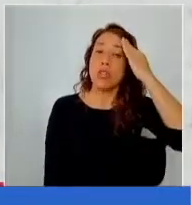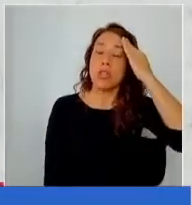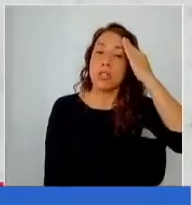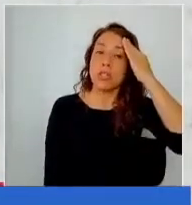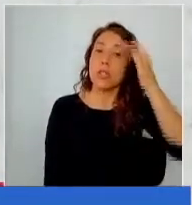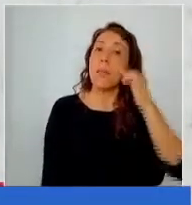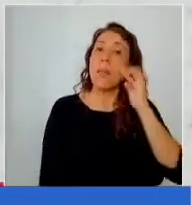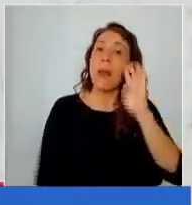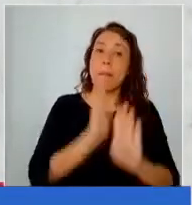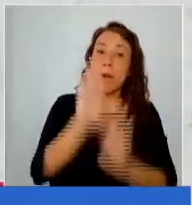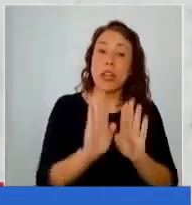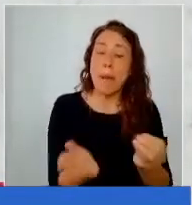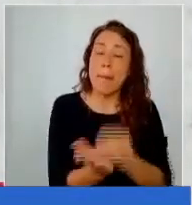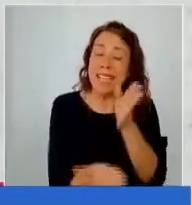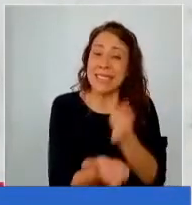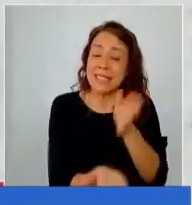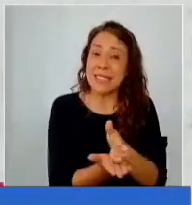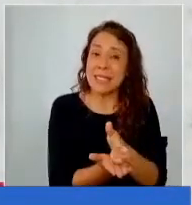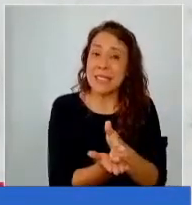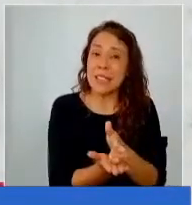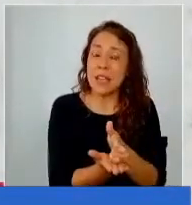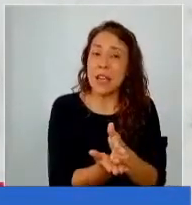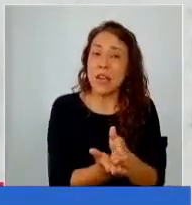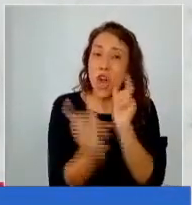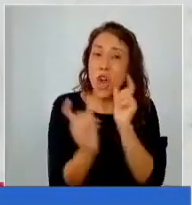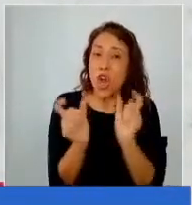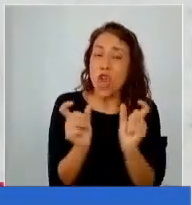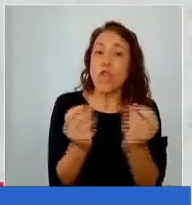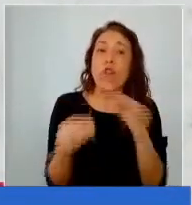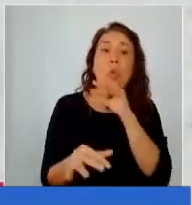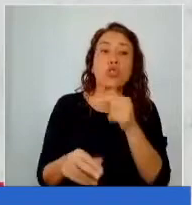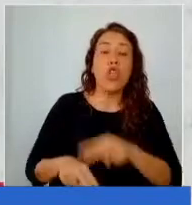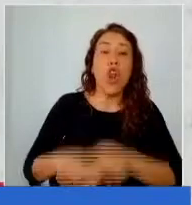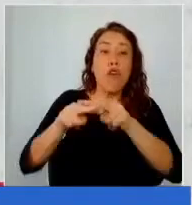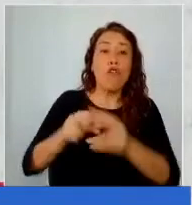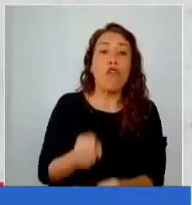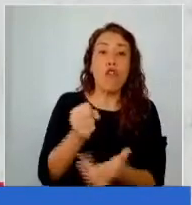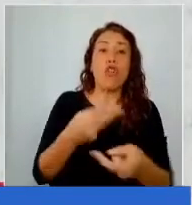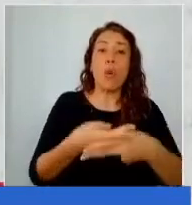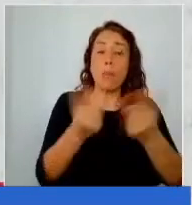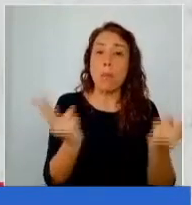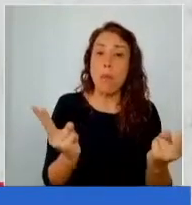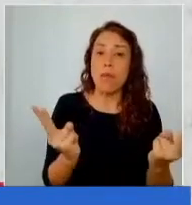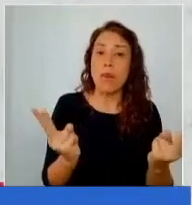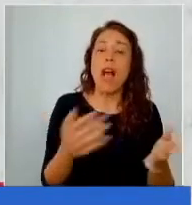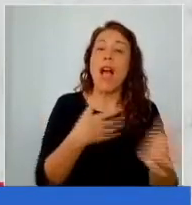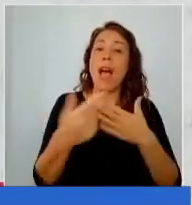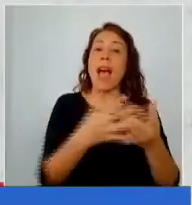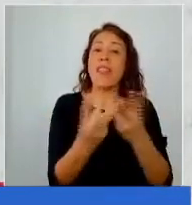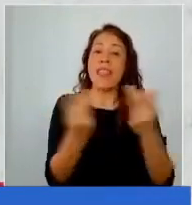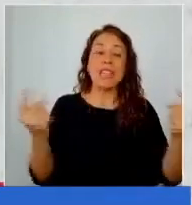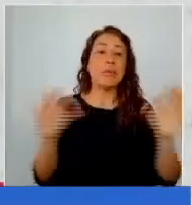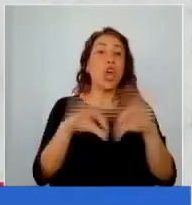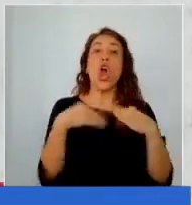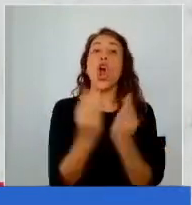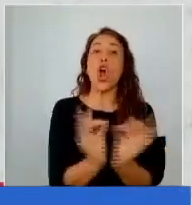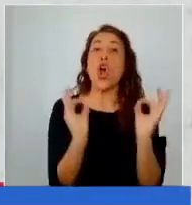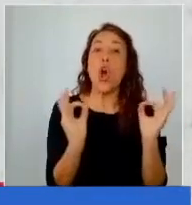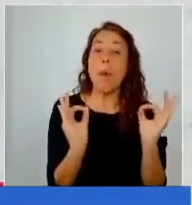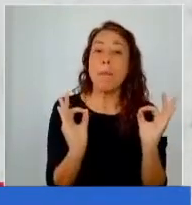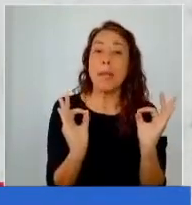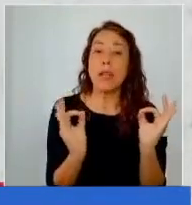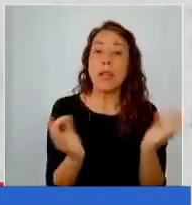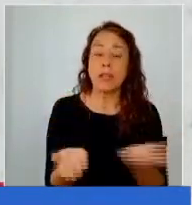rigurosidad y celo por el buen uso de los recursos públicos y la transparencia total en los servicios del estado